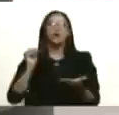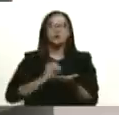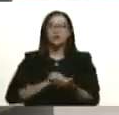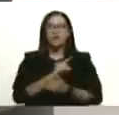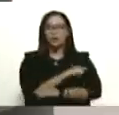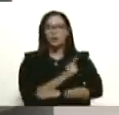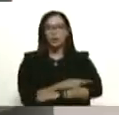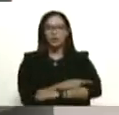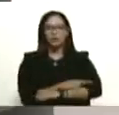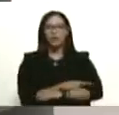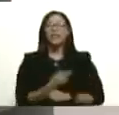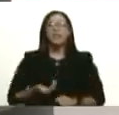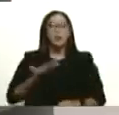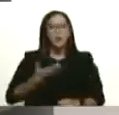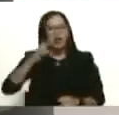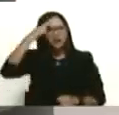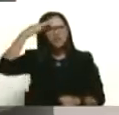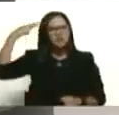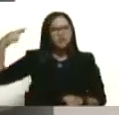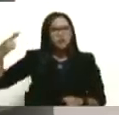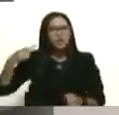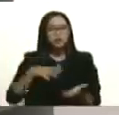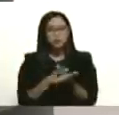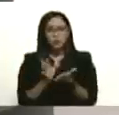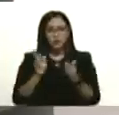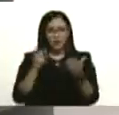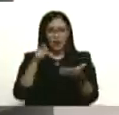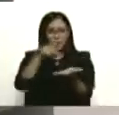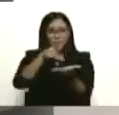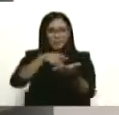es importante reflexionarlo en relación al presente,